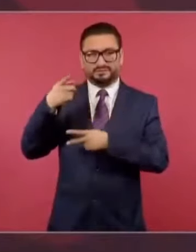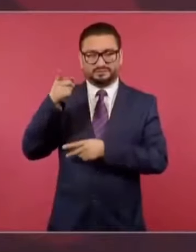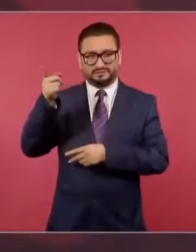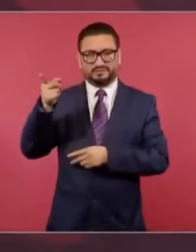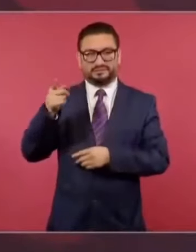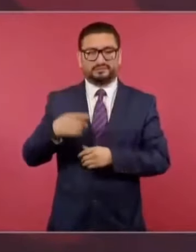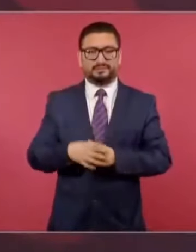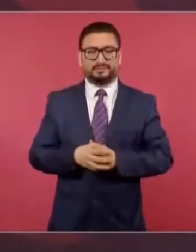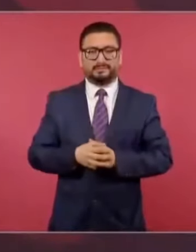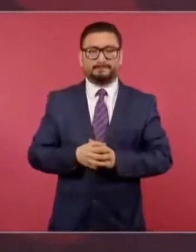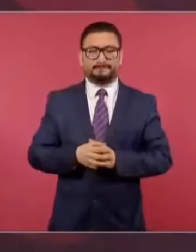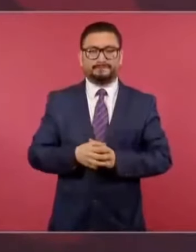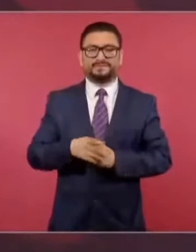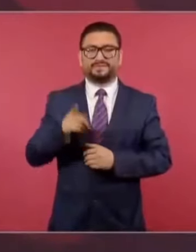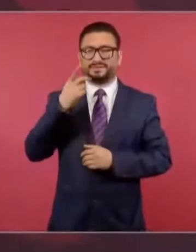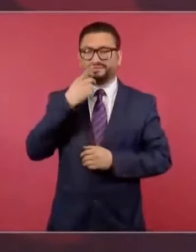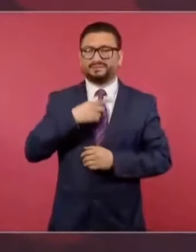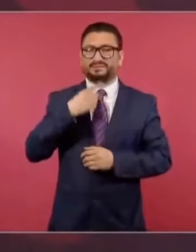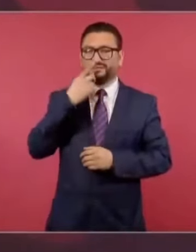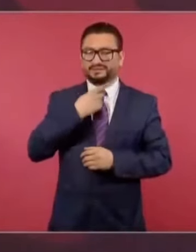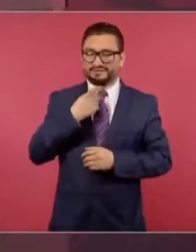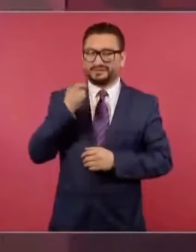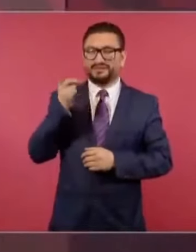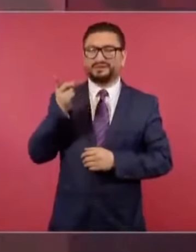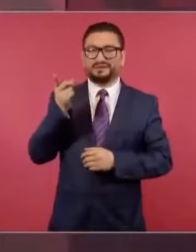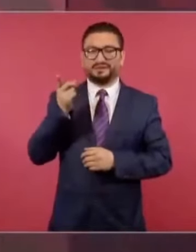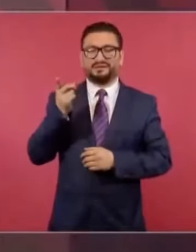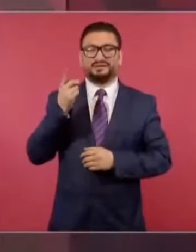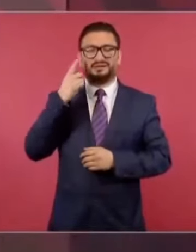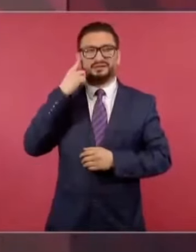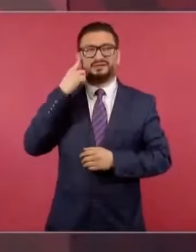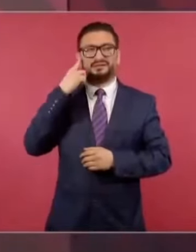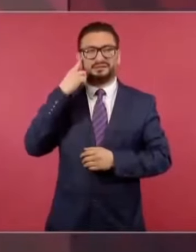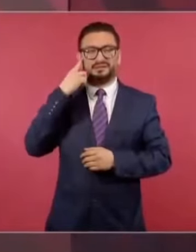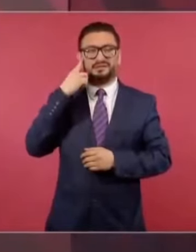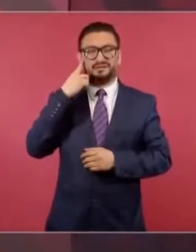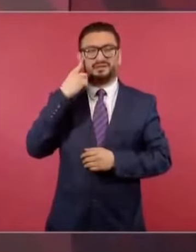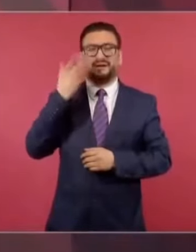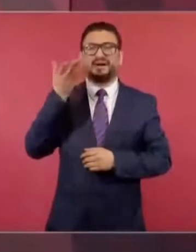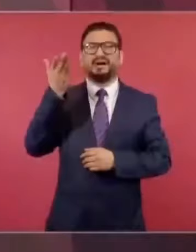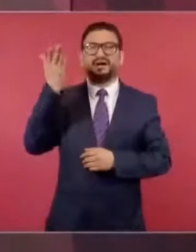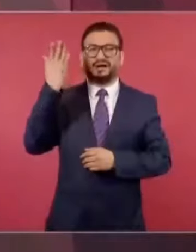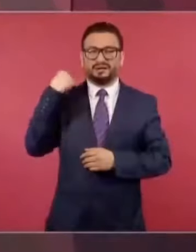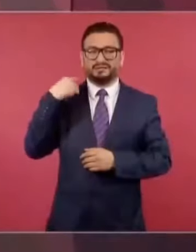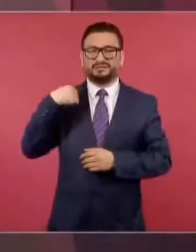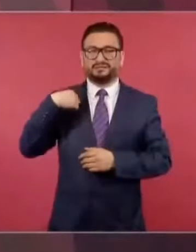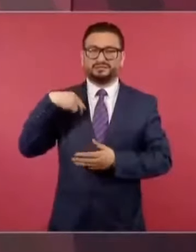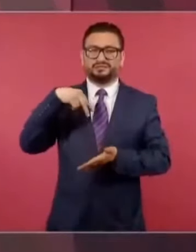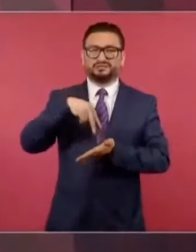este me contaron algo que lo dije en un